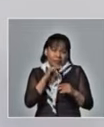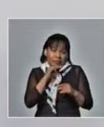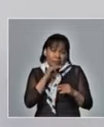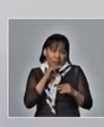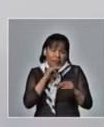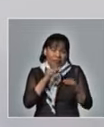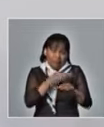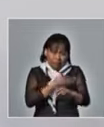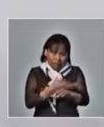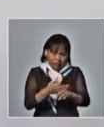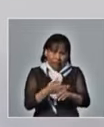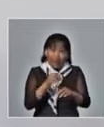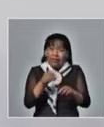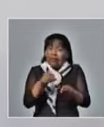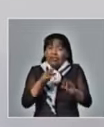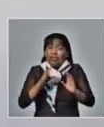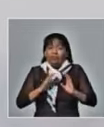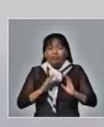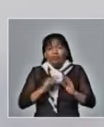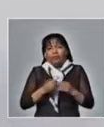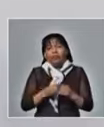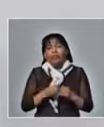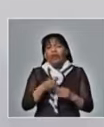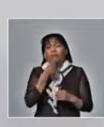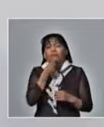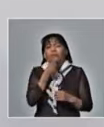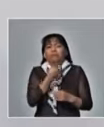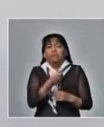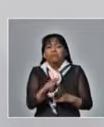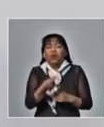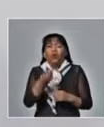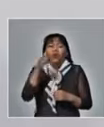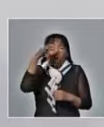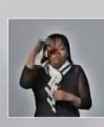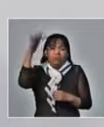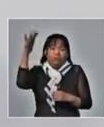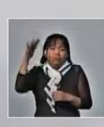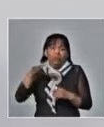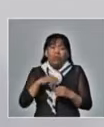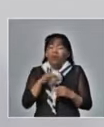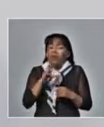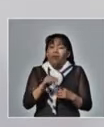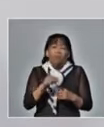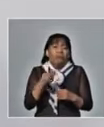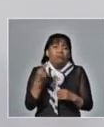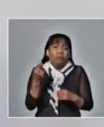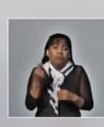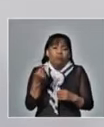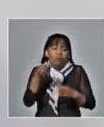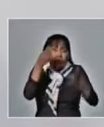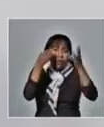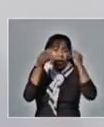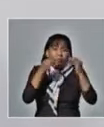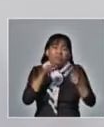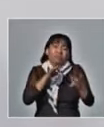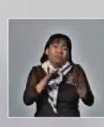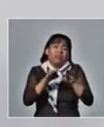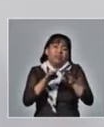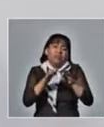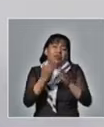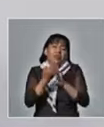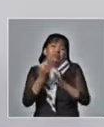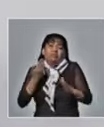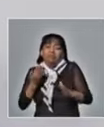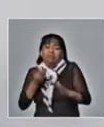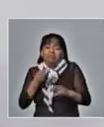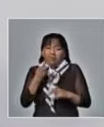tienen que cuidar ya sea sus chavitos o sus adultos mayores y que no necesariamente aprendieron un oficio cuando estaban chavas. Para